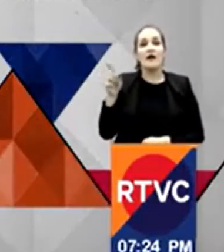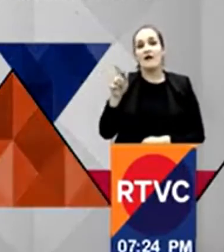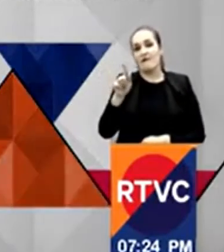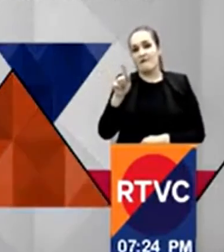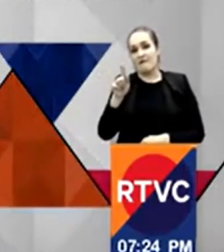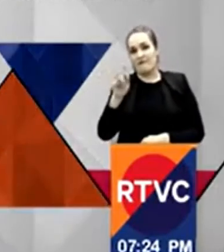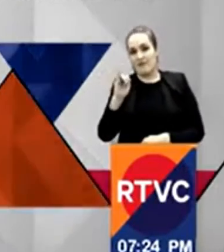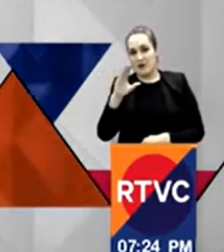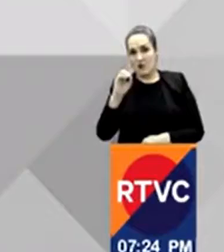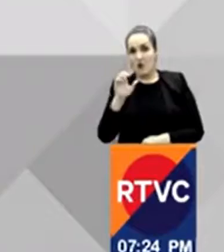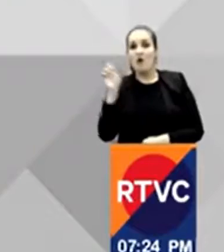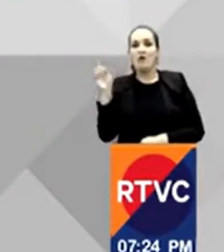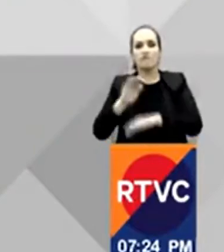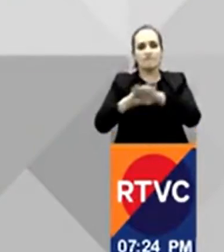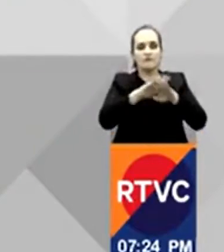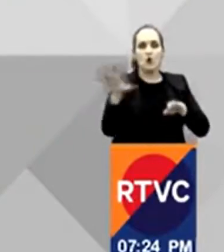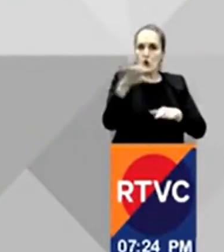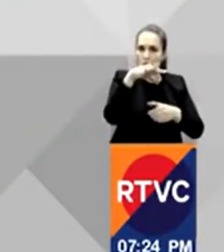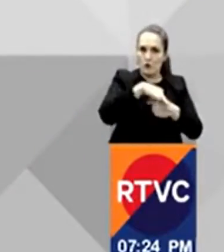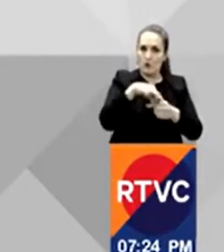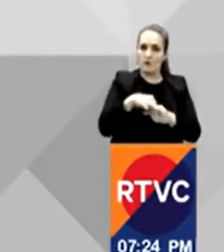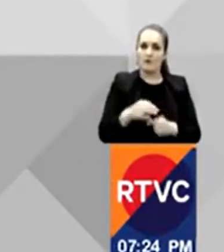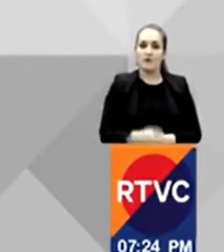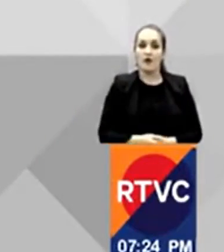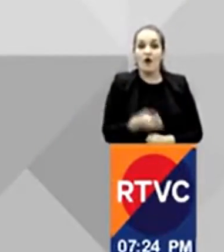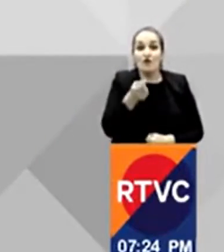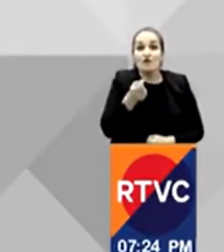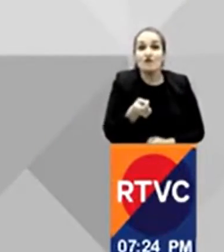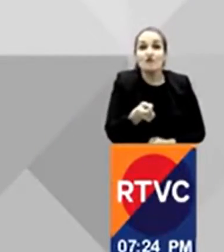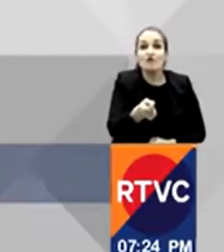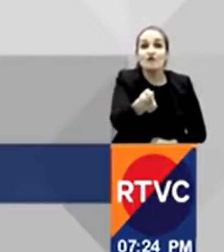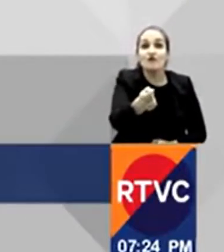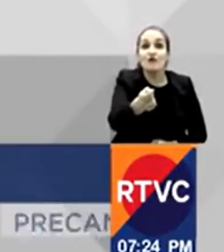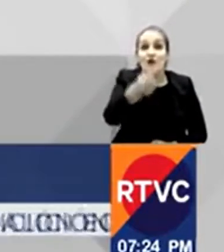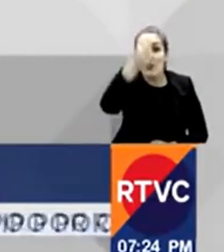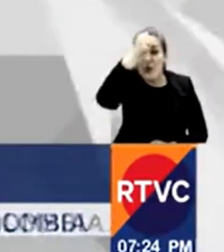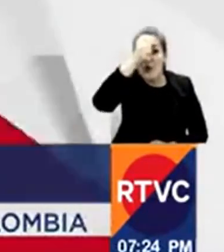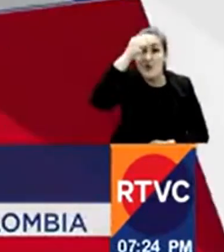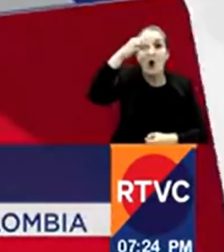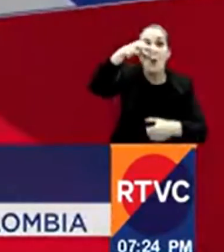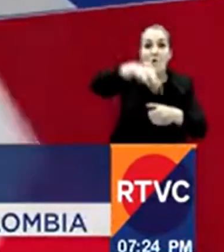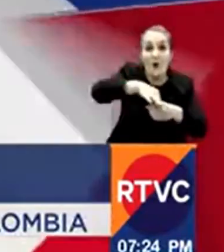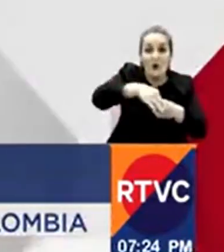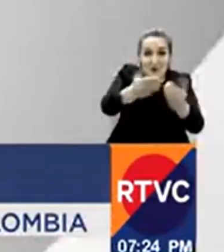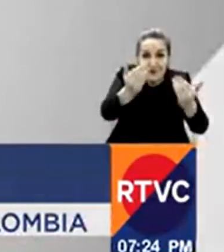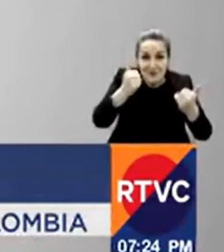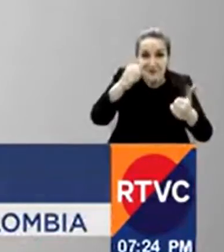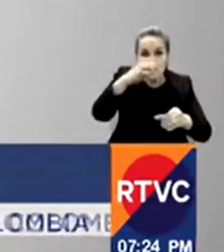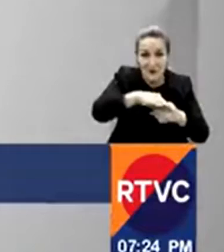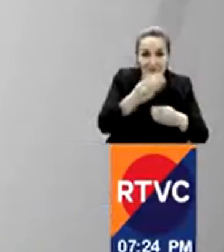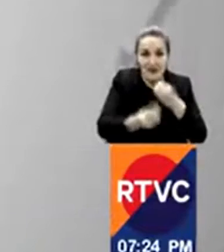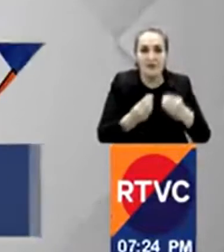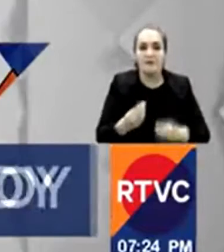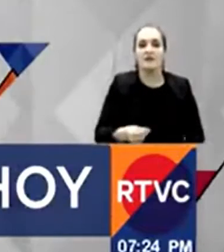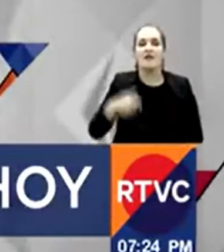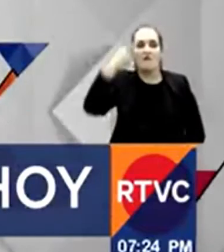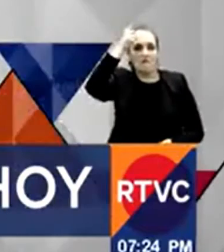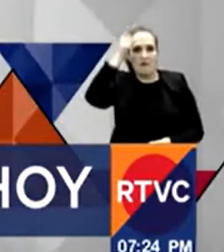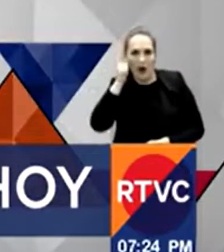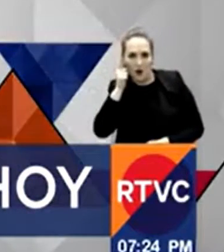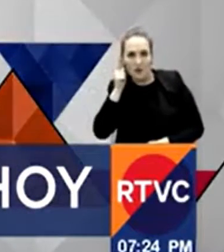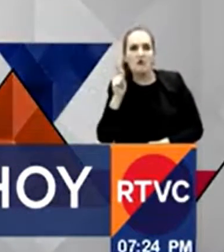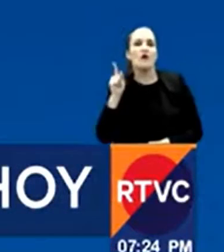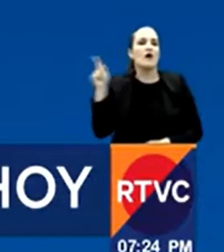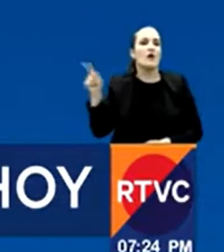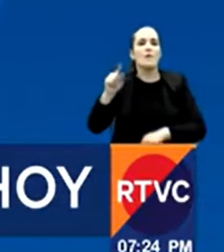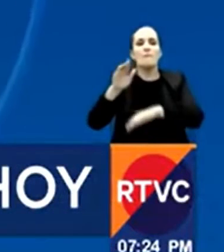sociales invitó a la gente a votar. En 72 horas ya estarán las urnas abiertas y podrás votar. Sergio Fajardo hizo propuestas